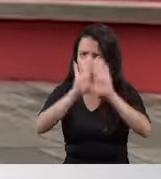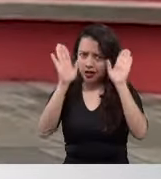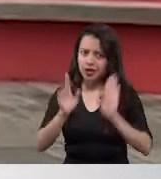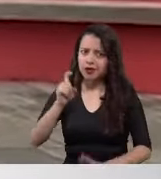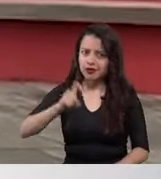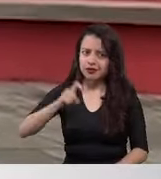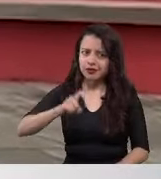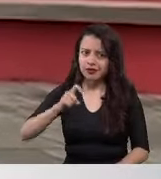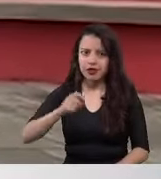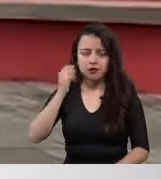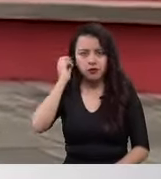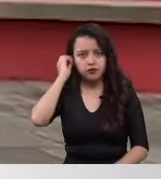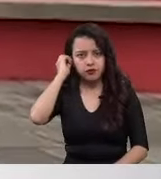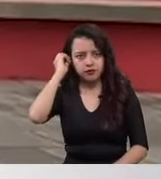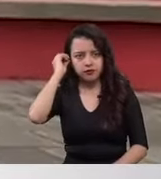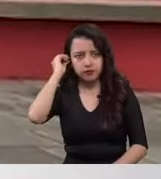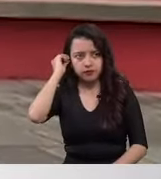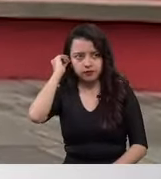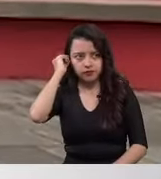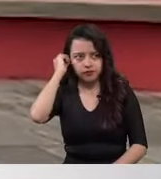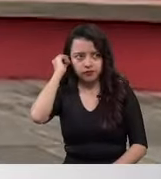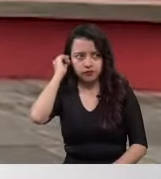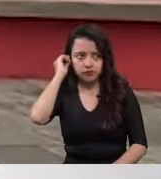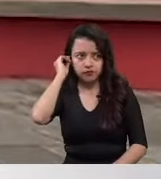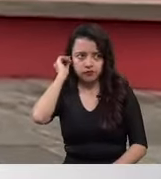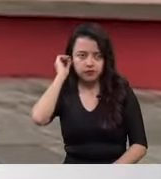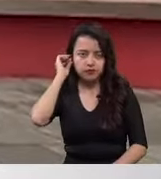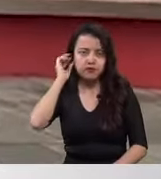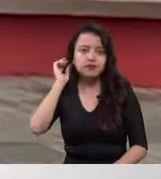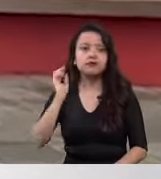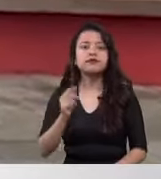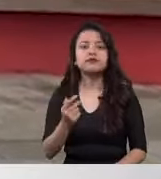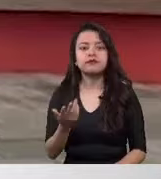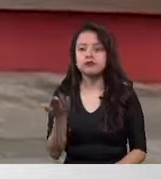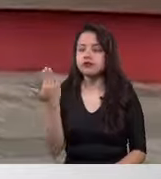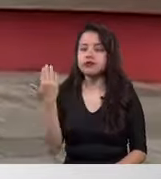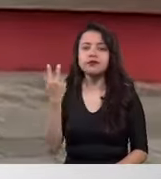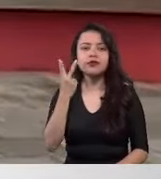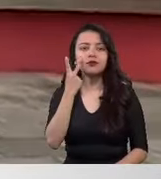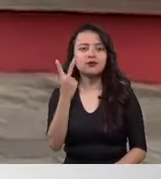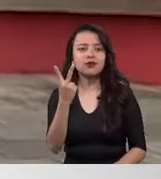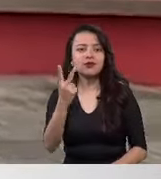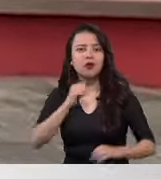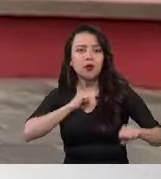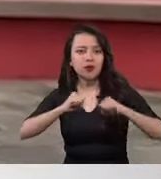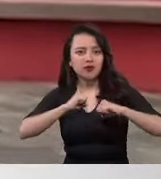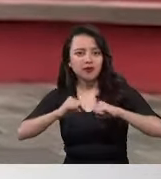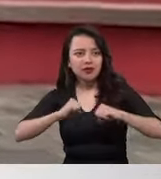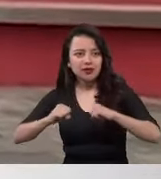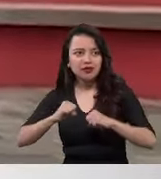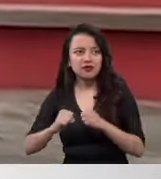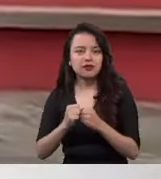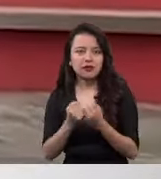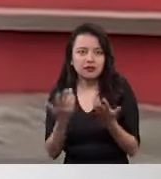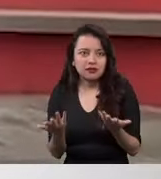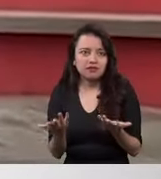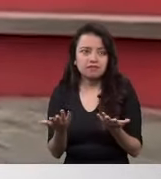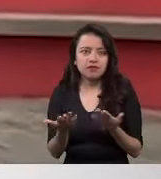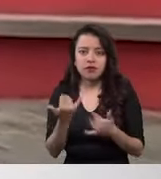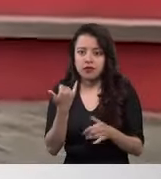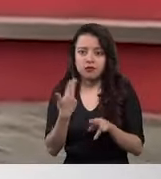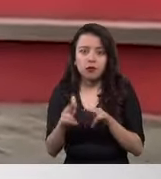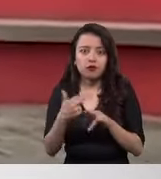preciso para generar los pagos. Estos días hemos realizado con más ahínco unas movilizaciones en vista de que se acaba el